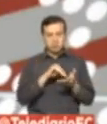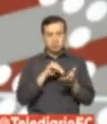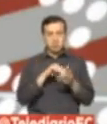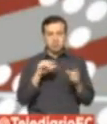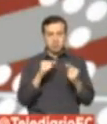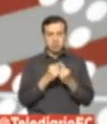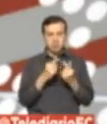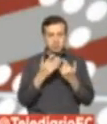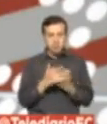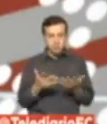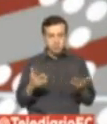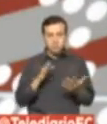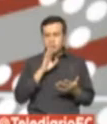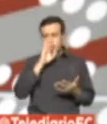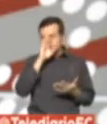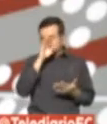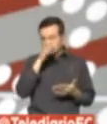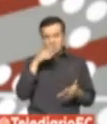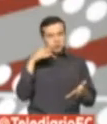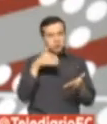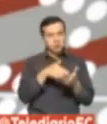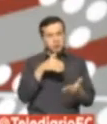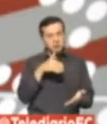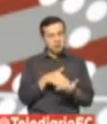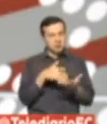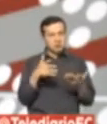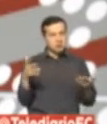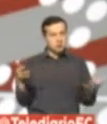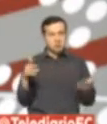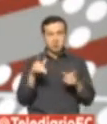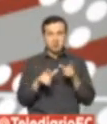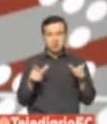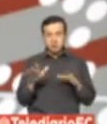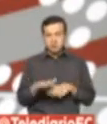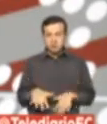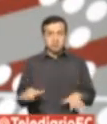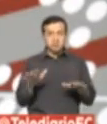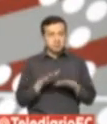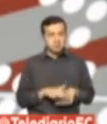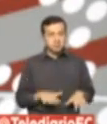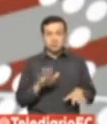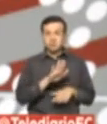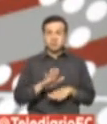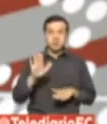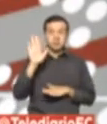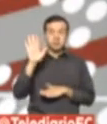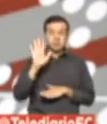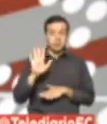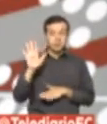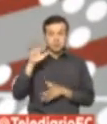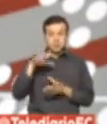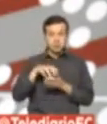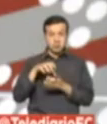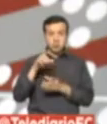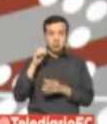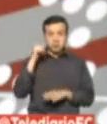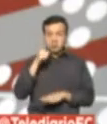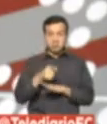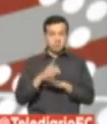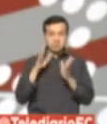bancada que continuamente conspiraban contra esta unidad. Gente que tiene el compromiso con el país y que no recibimos